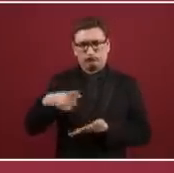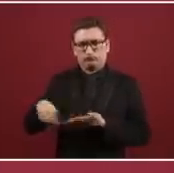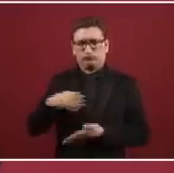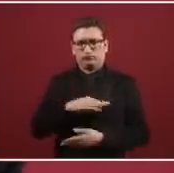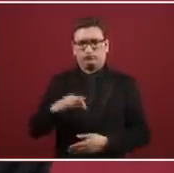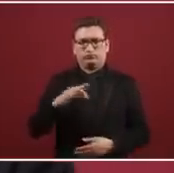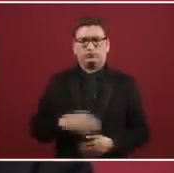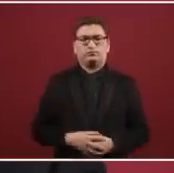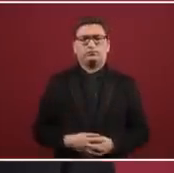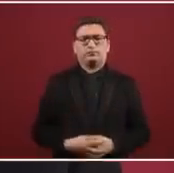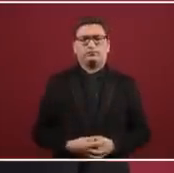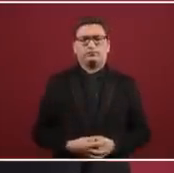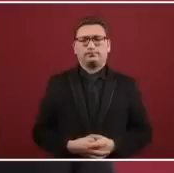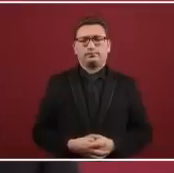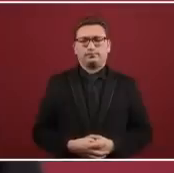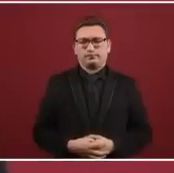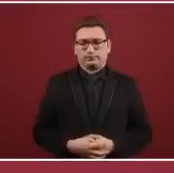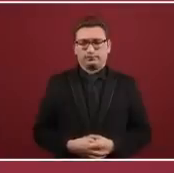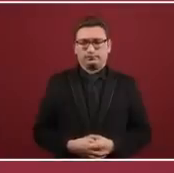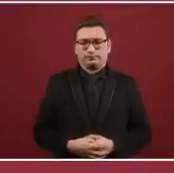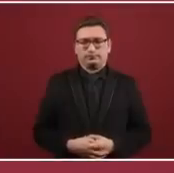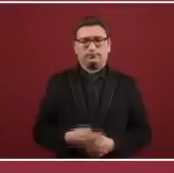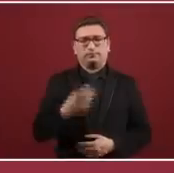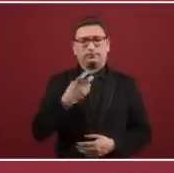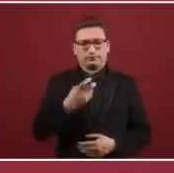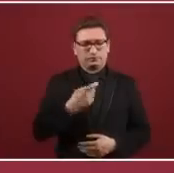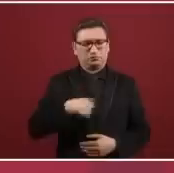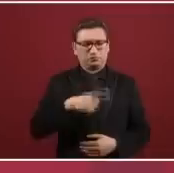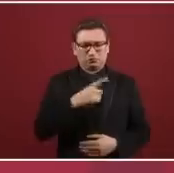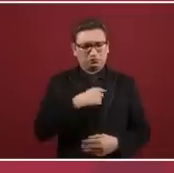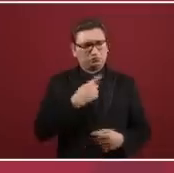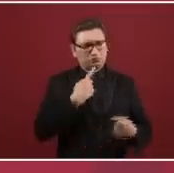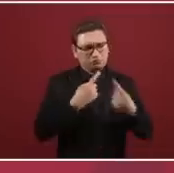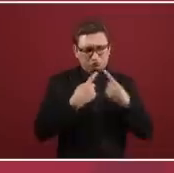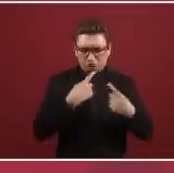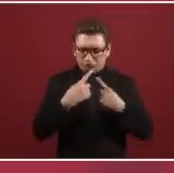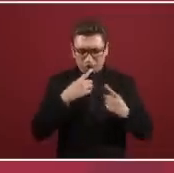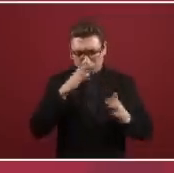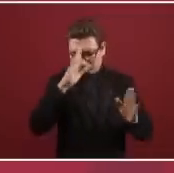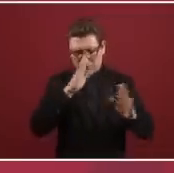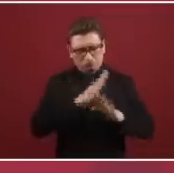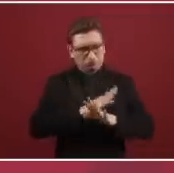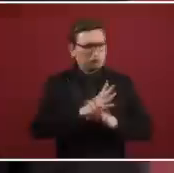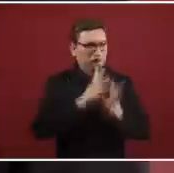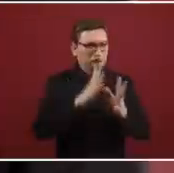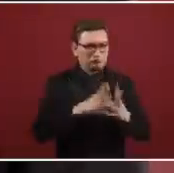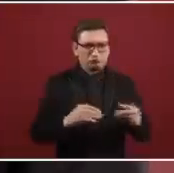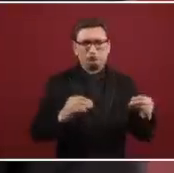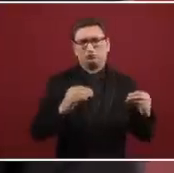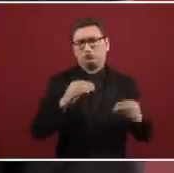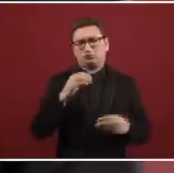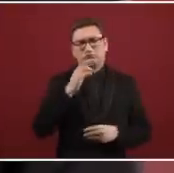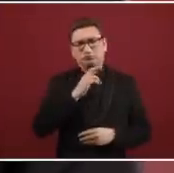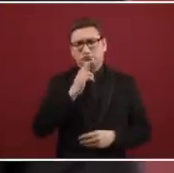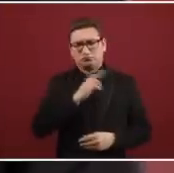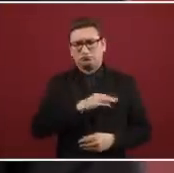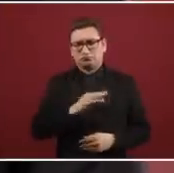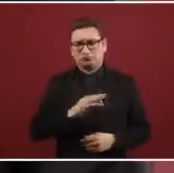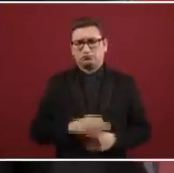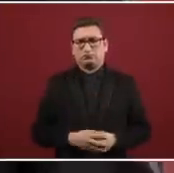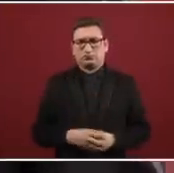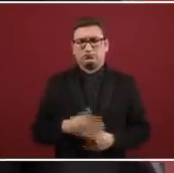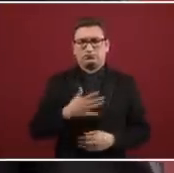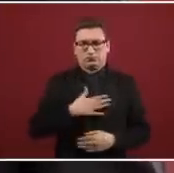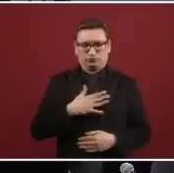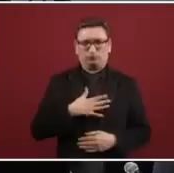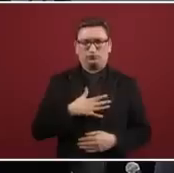Entonces, hay que buscar la solución lo más pronto posible. Yo tengo una